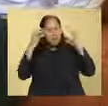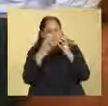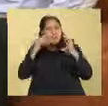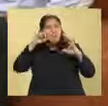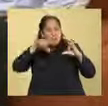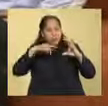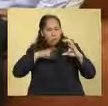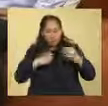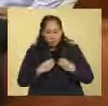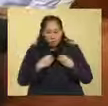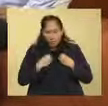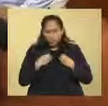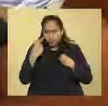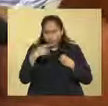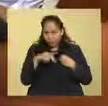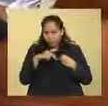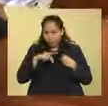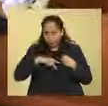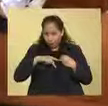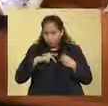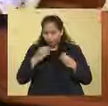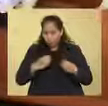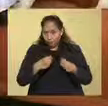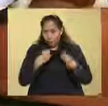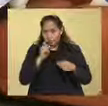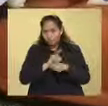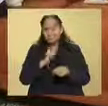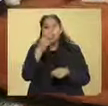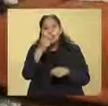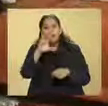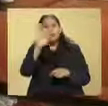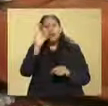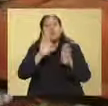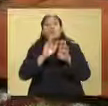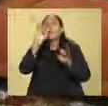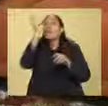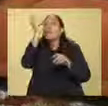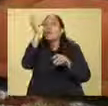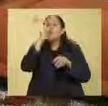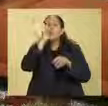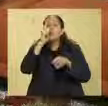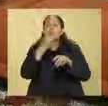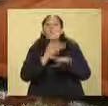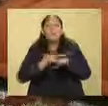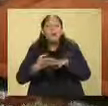a cuidar nuestro planeta, que es donde vivimos y diario pues hay que no, disfrutar claro, de él, claro. ¿No? Otra